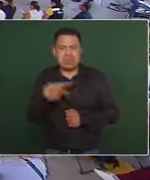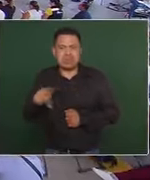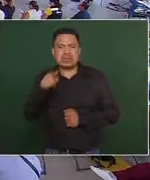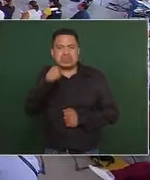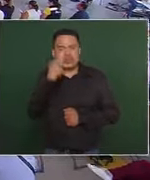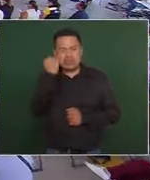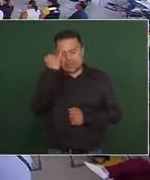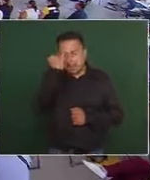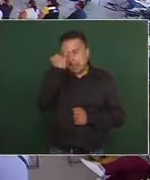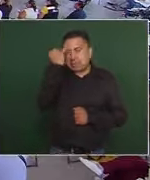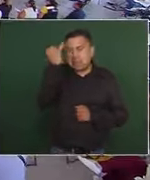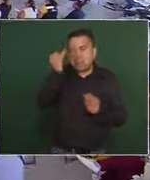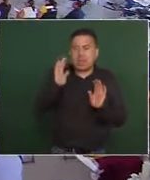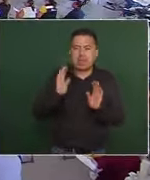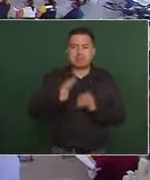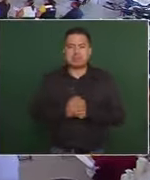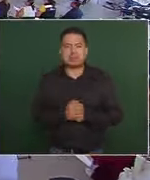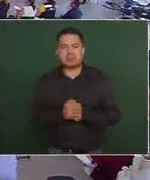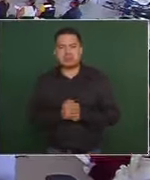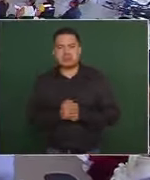Imagínense si